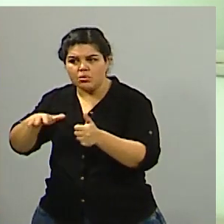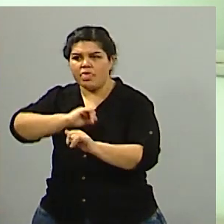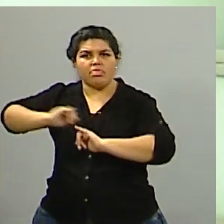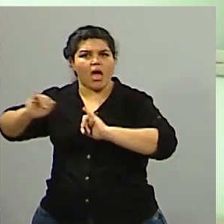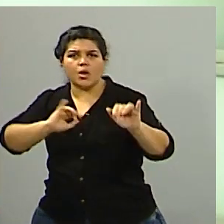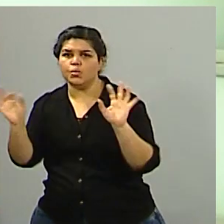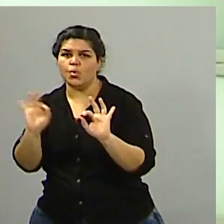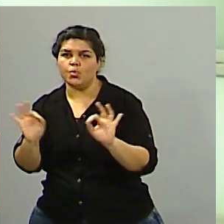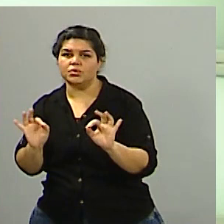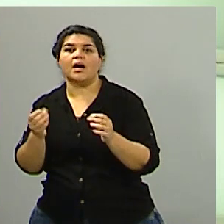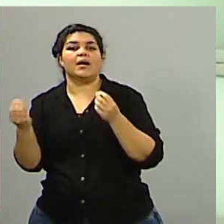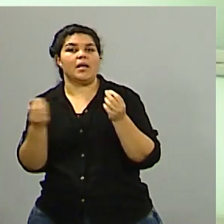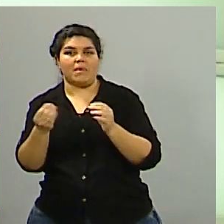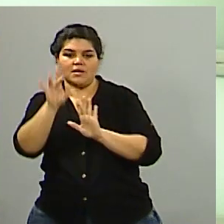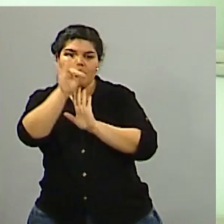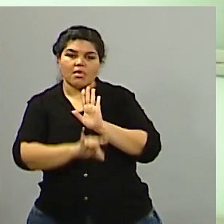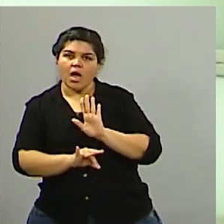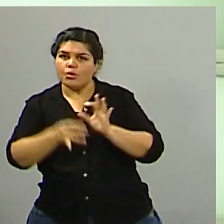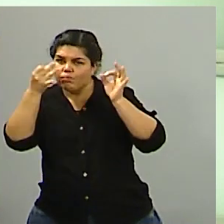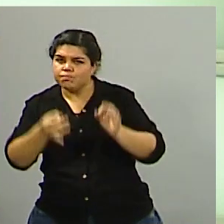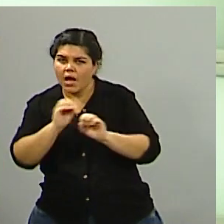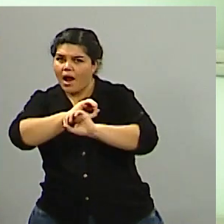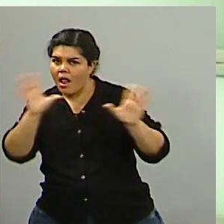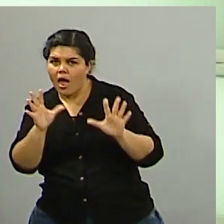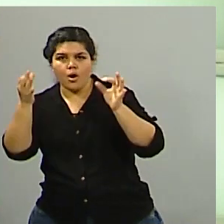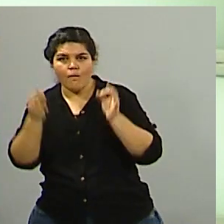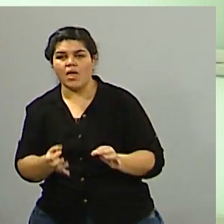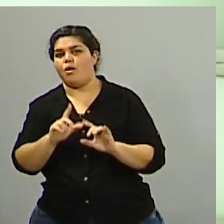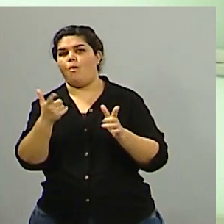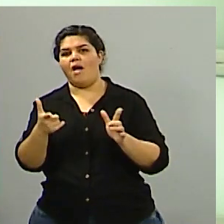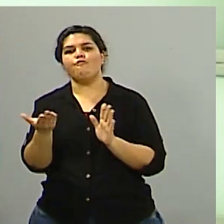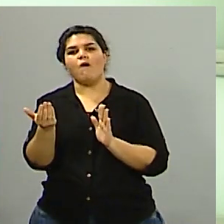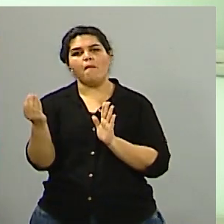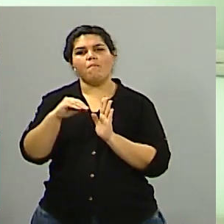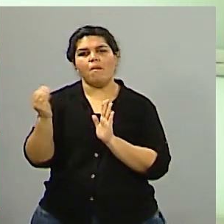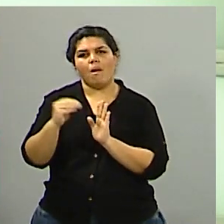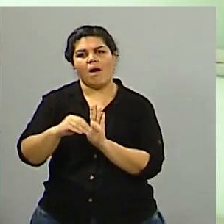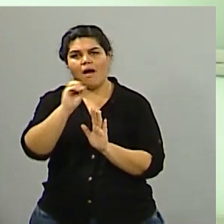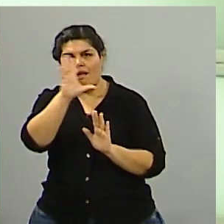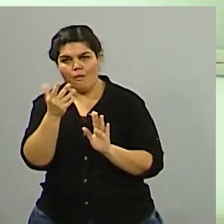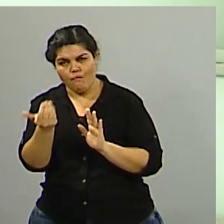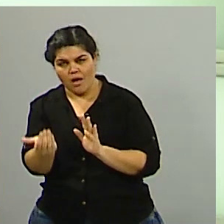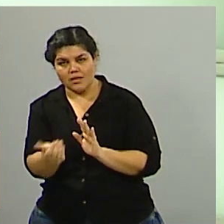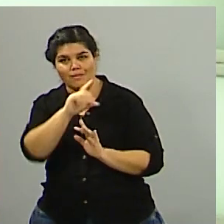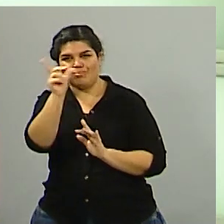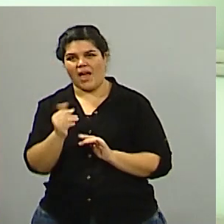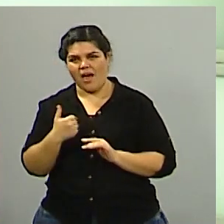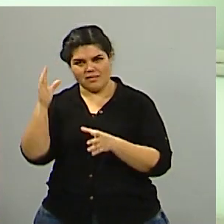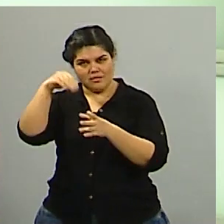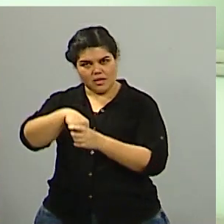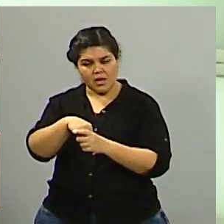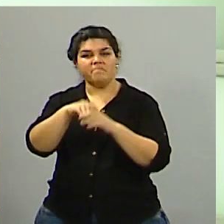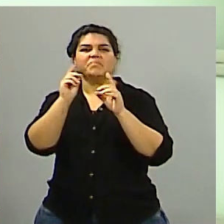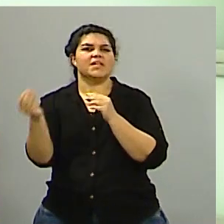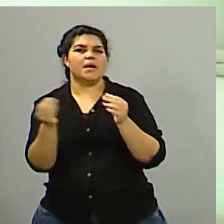sean aproximados en cuanto a las estadísticas de violencia que hay aquí en la República Argentina. ¿Qué pasa en Mendoza? ¿Cómo